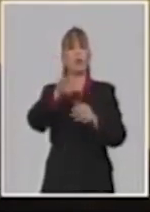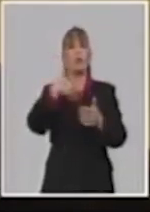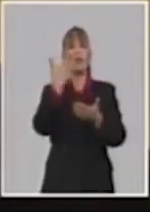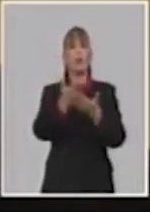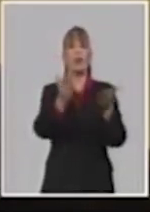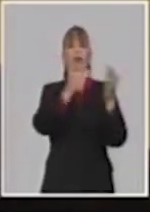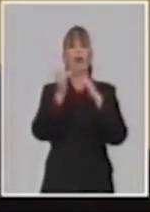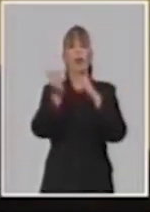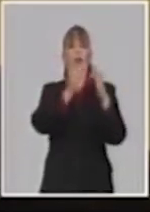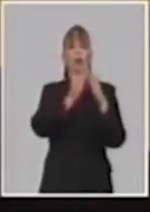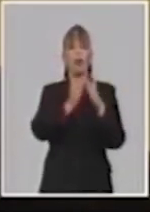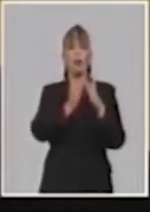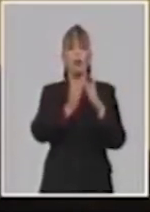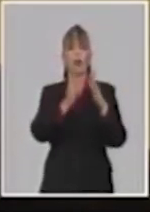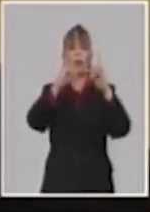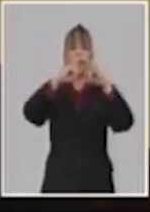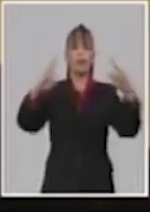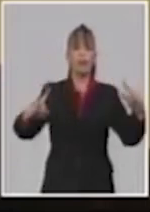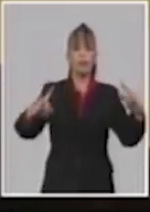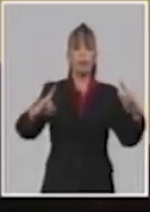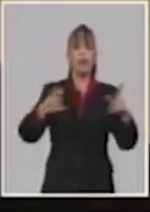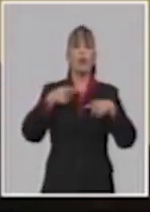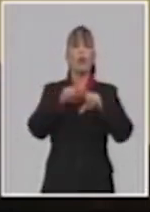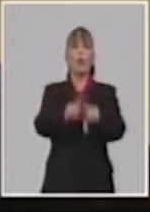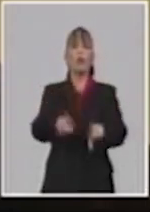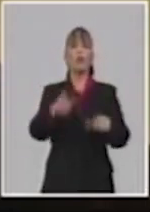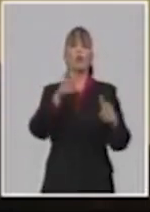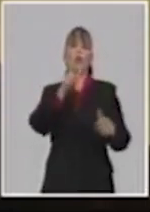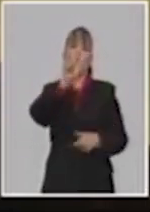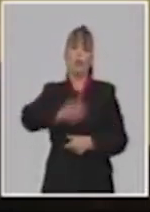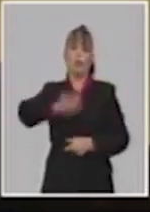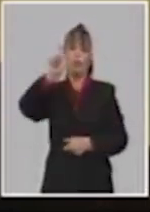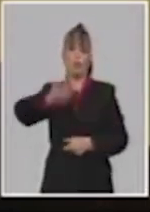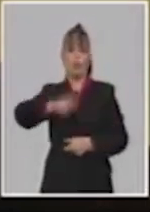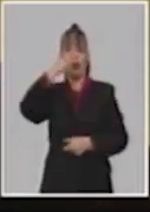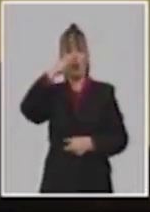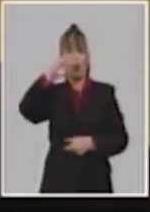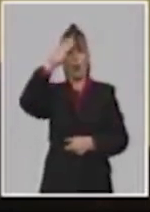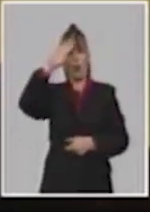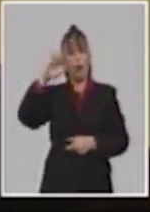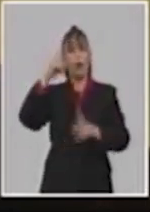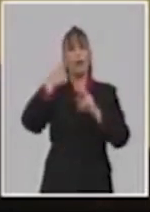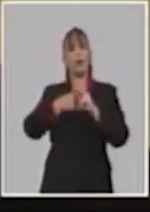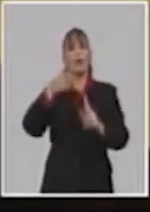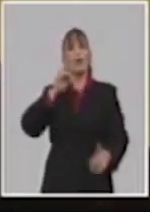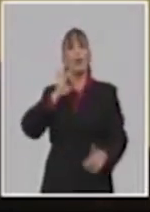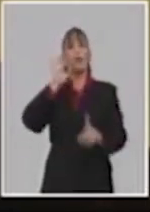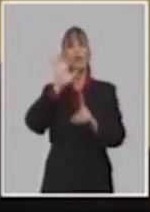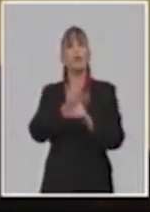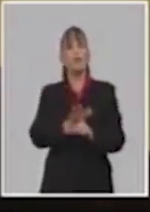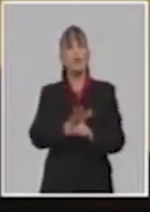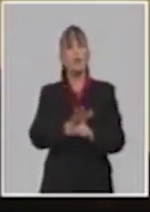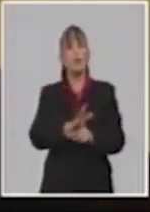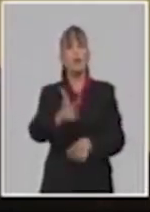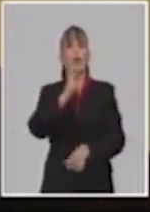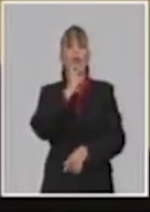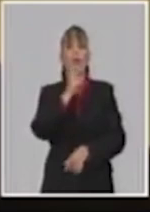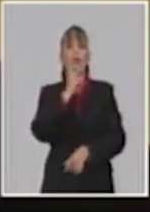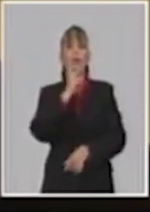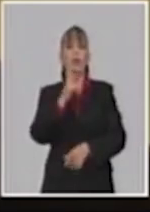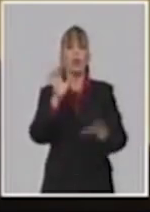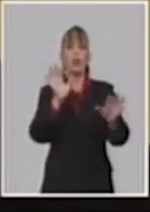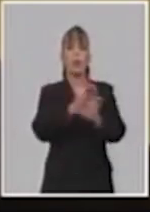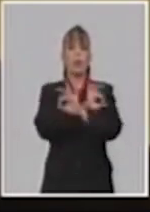autoridades cubanas, las autoridades regionales que inauguraron este hospital de campaña y se comienza con la especialidad de